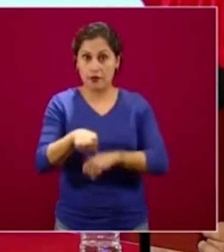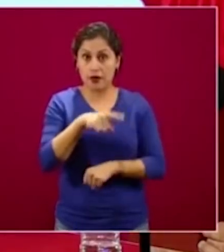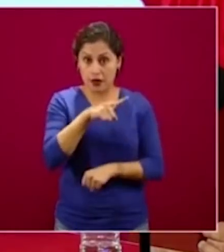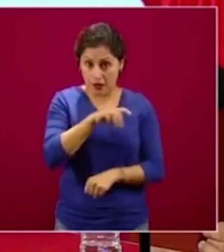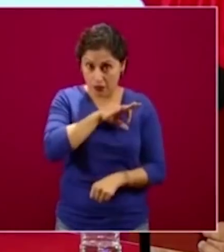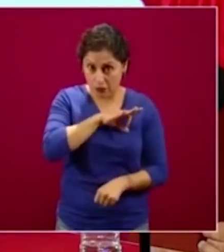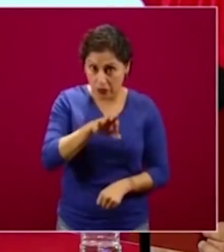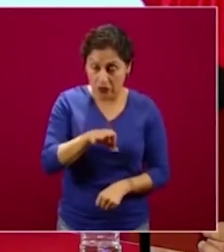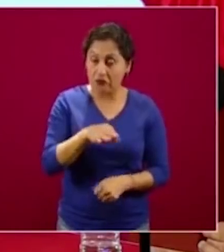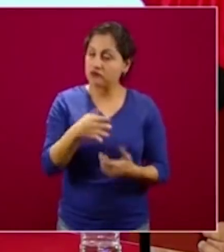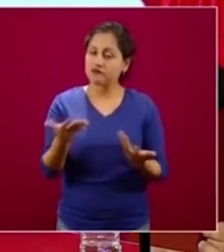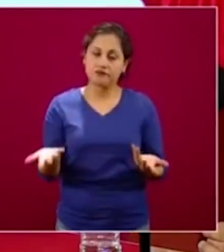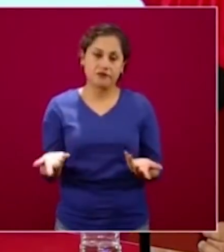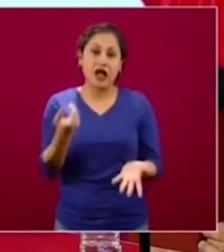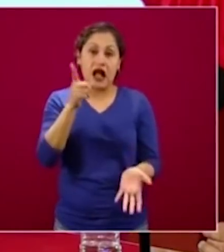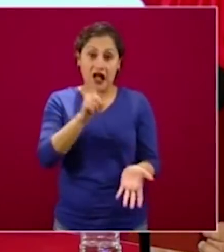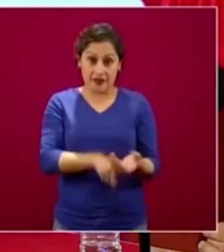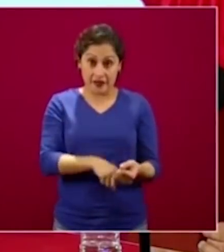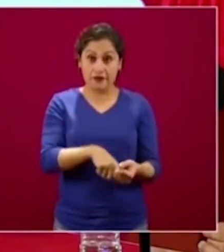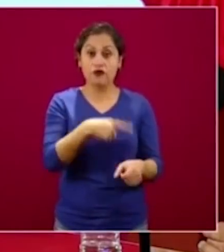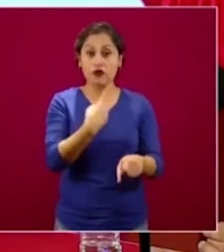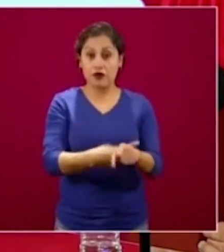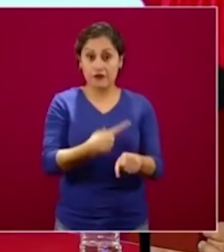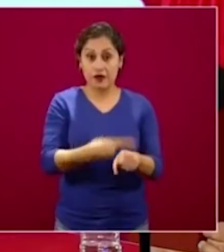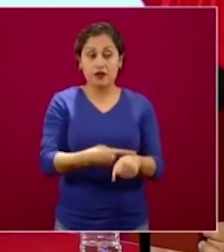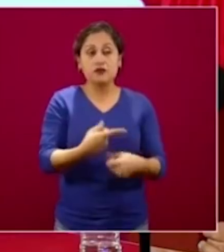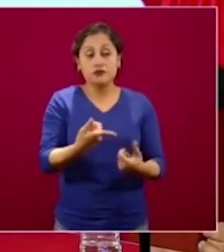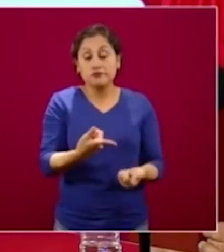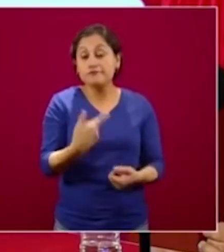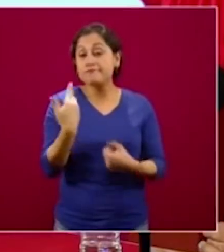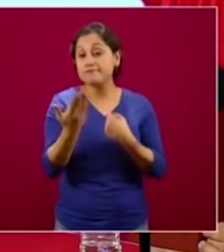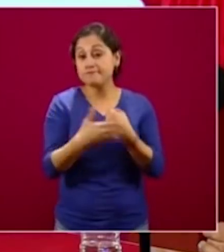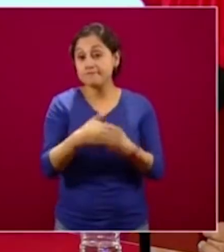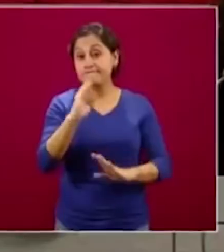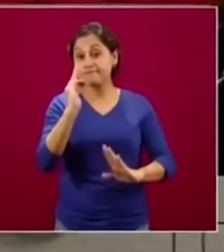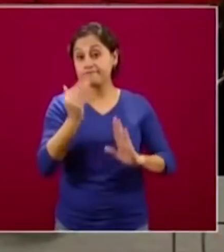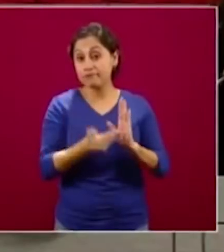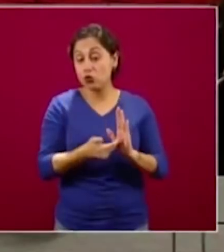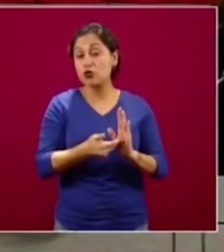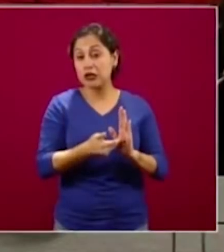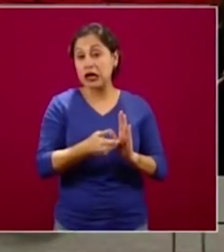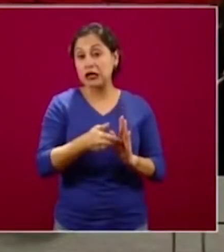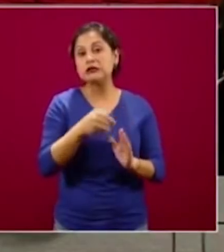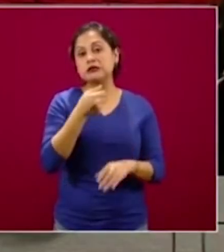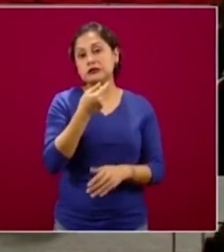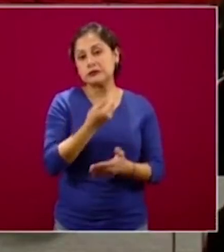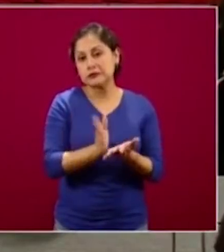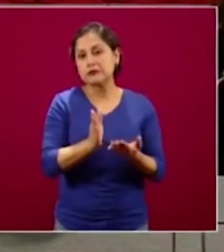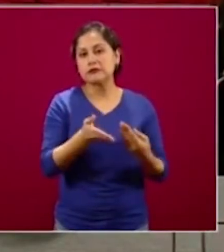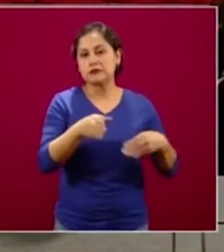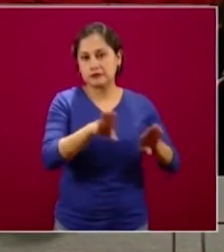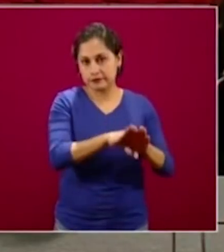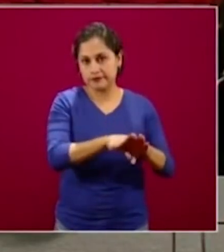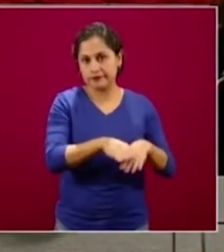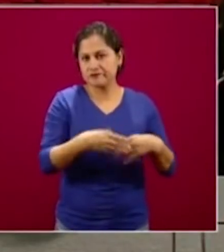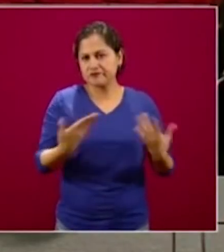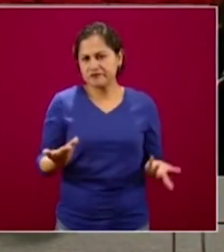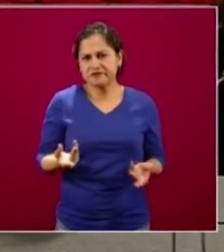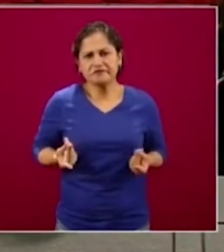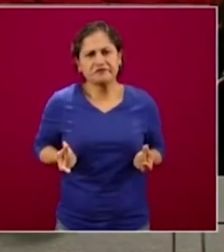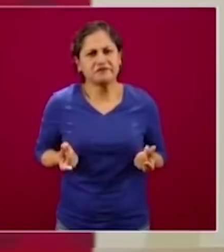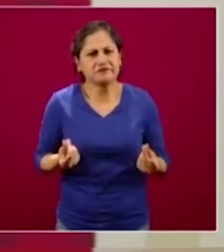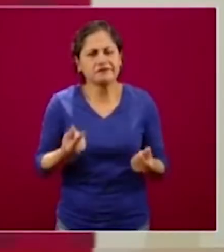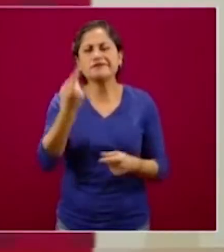sus empresas tendrán que cerrar. ¿Para qué apresurarse? Hay que esperar, hay que tener paciencia. Falta